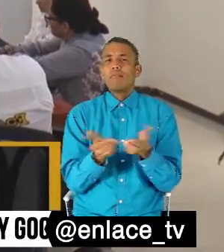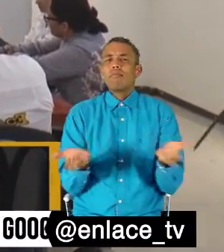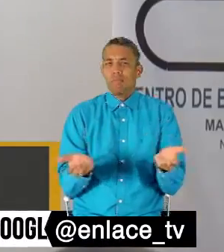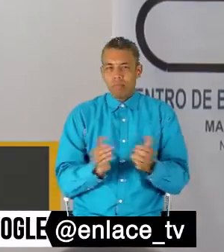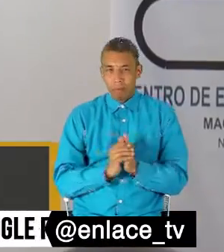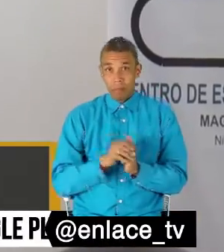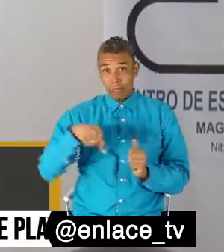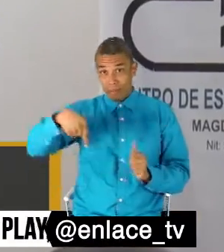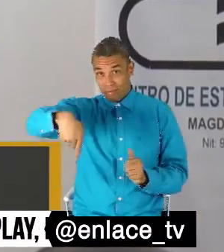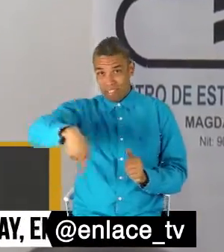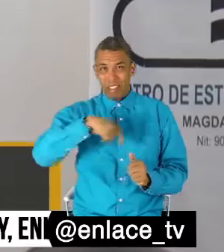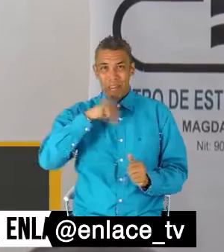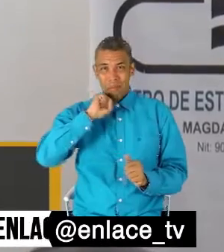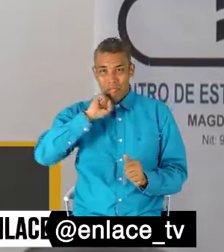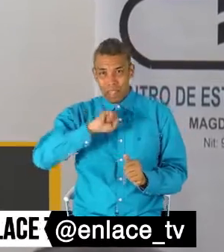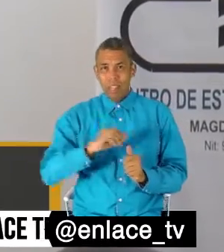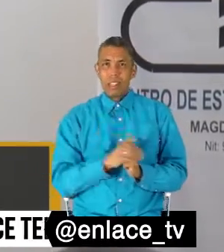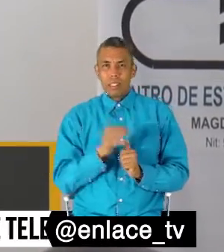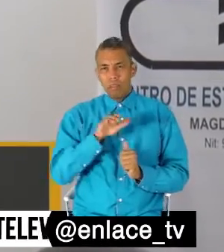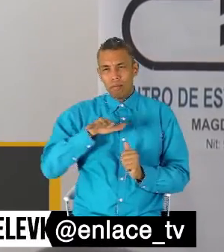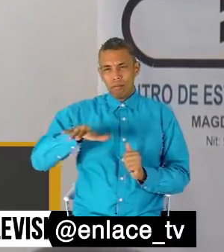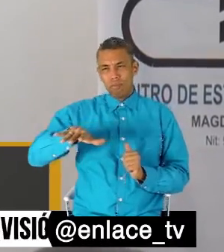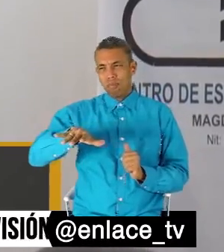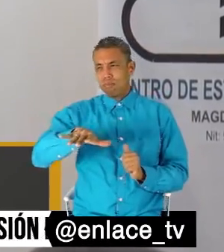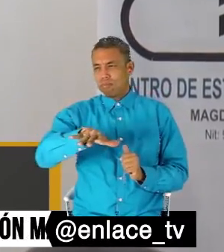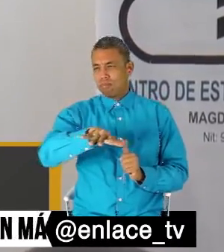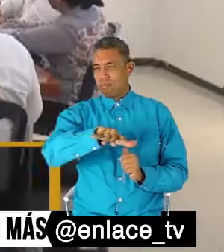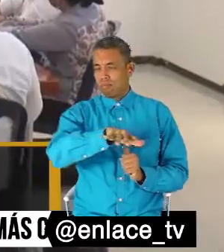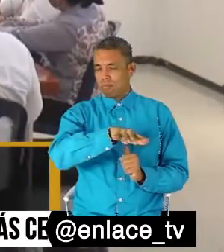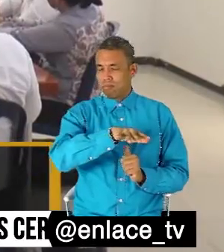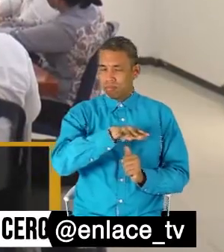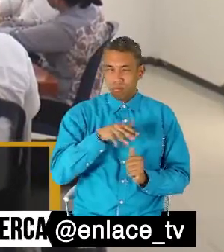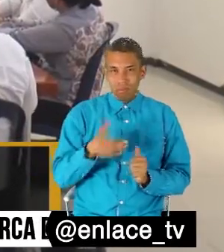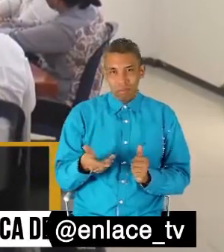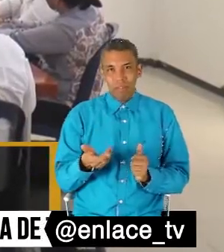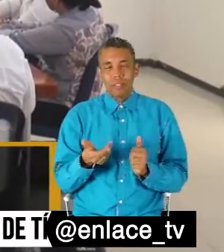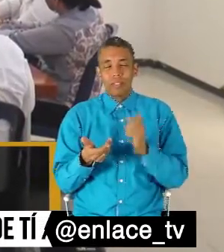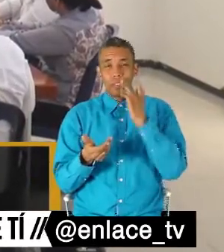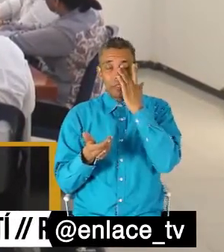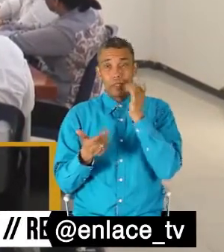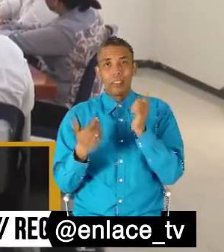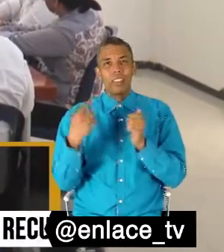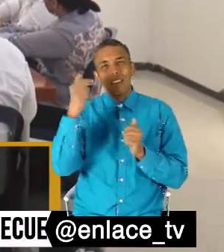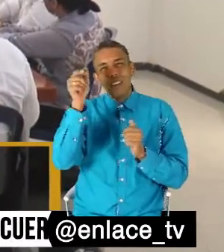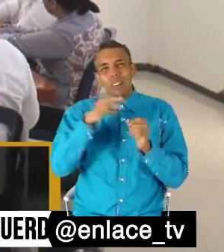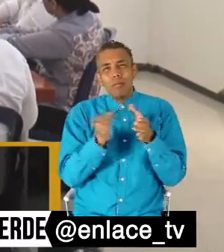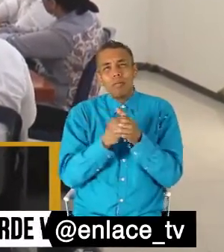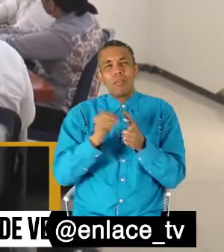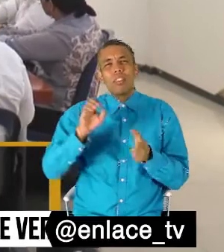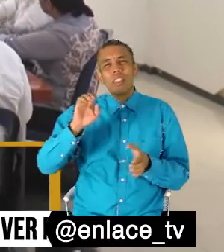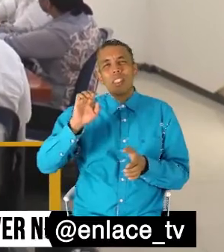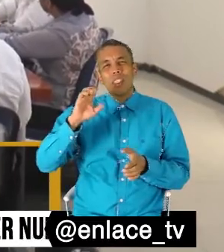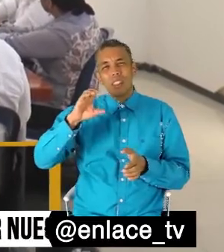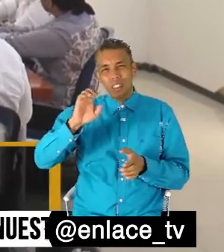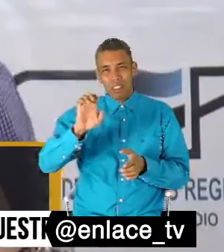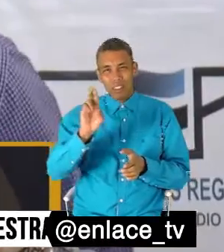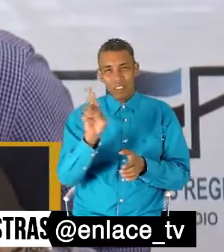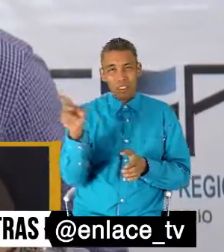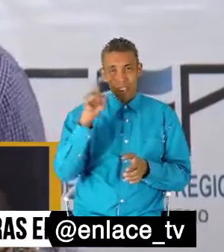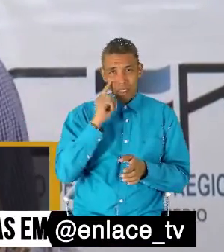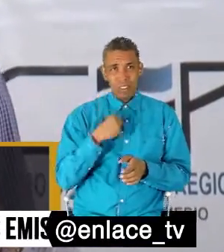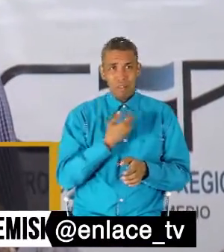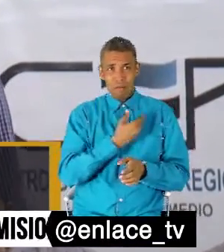Barranca Bermeja que se ha llevado a Chile a encuentro organizado por la CEPAL. Richard Triana, director del SER, expuso así las conclusiones de esta visita.